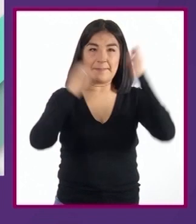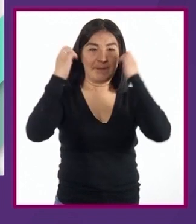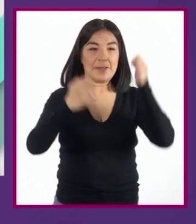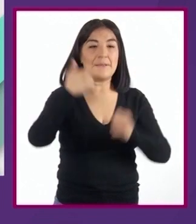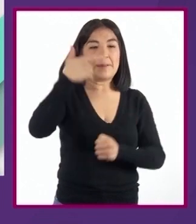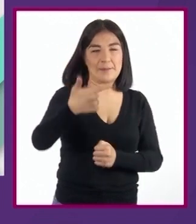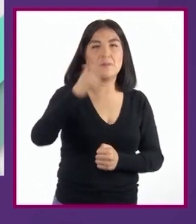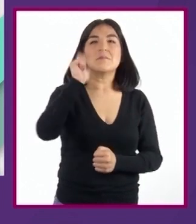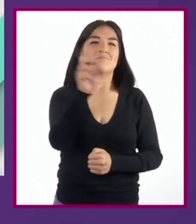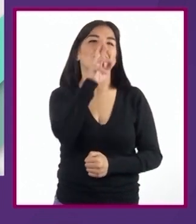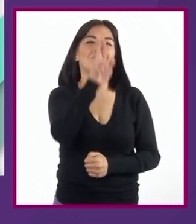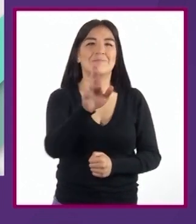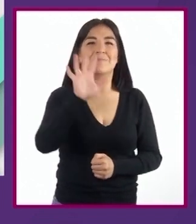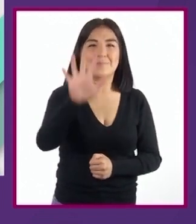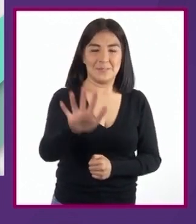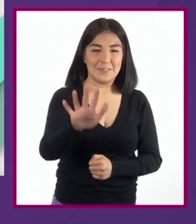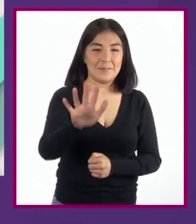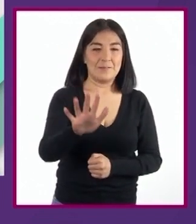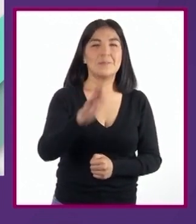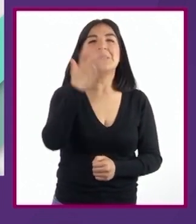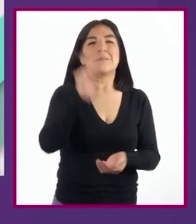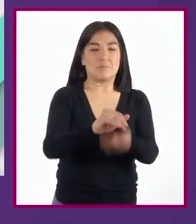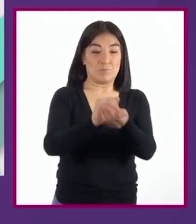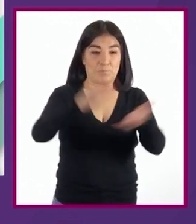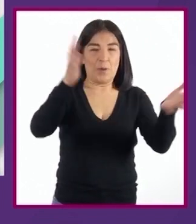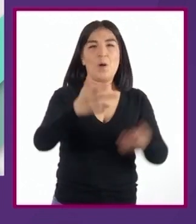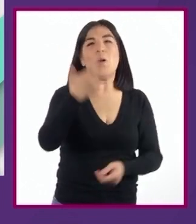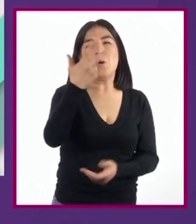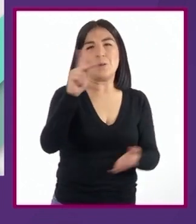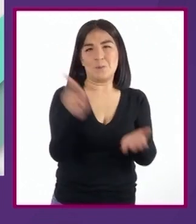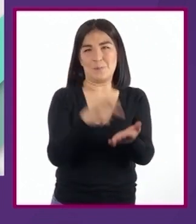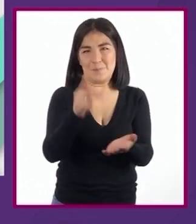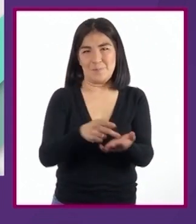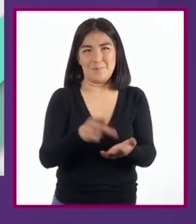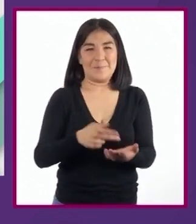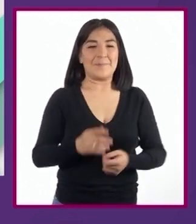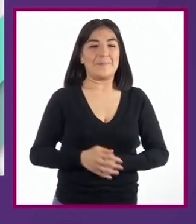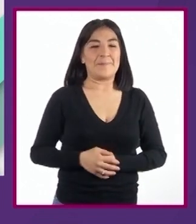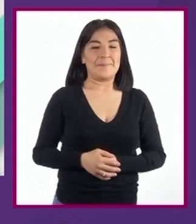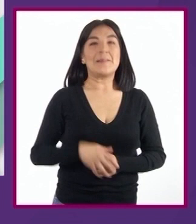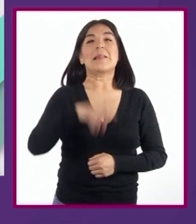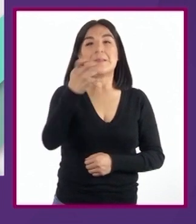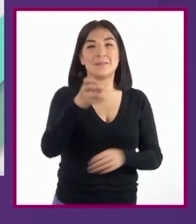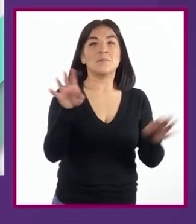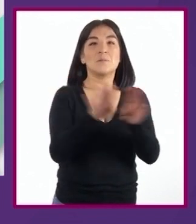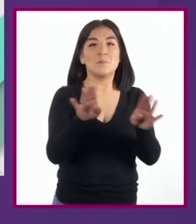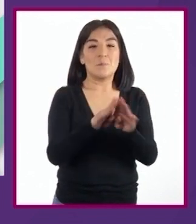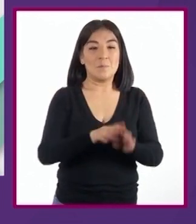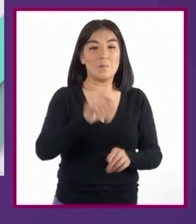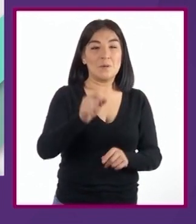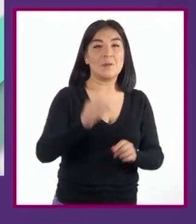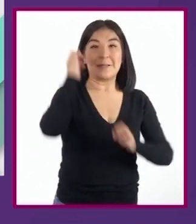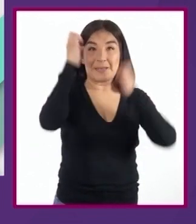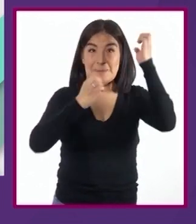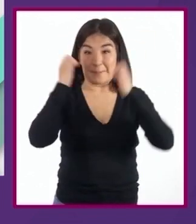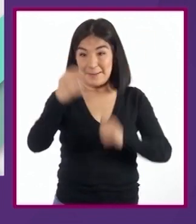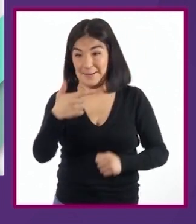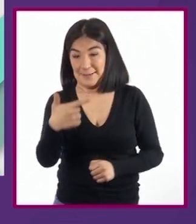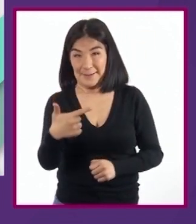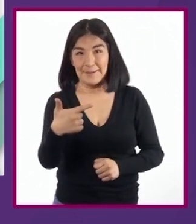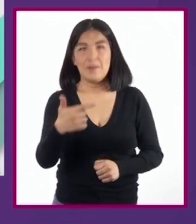obtener 5, sale 8 veces. Así, la cardinalidad del evento G es